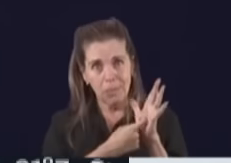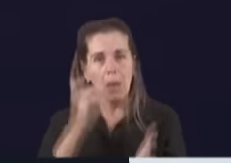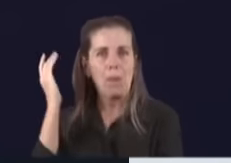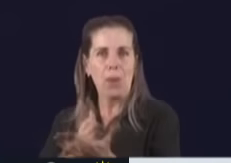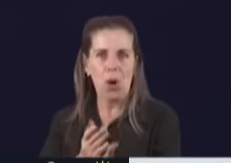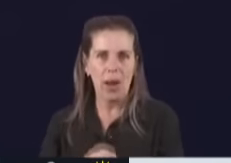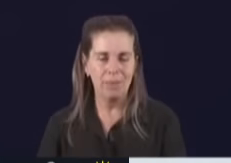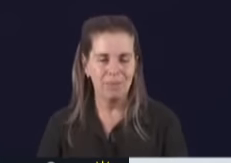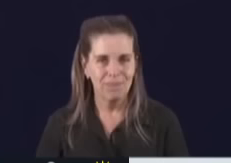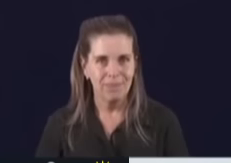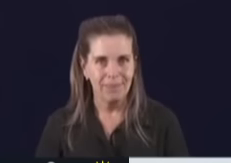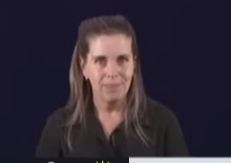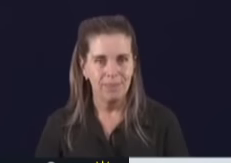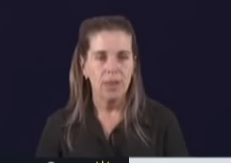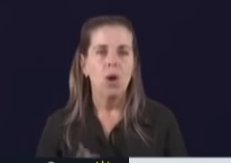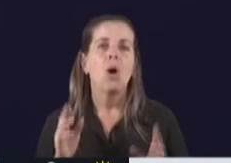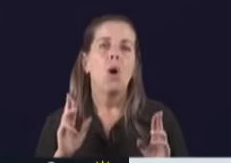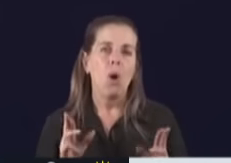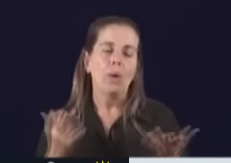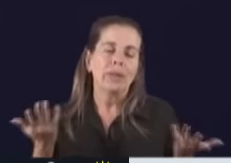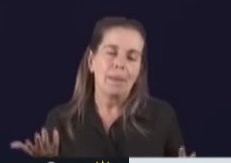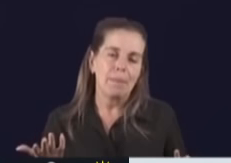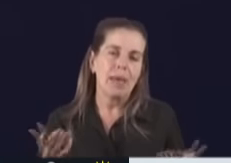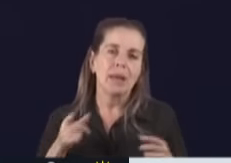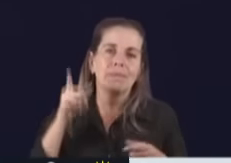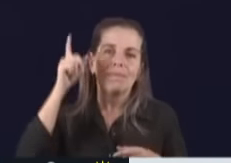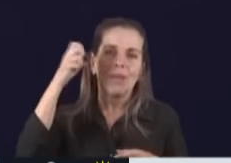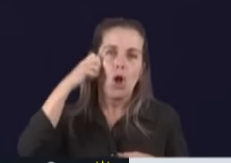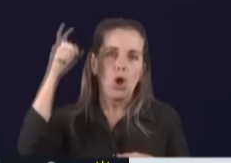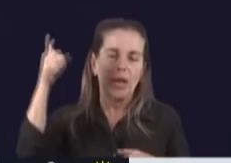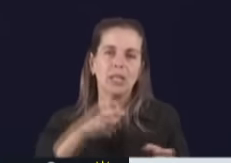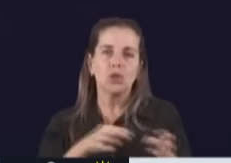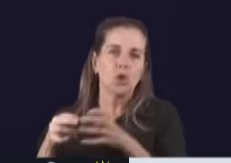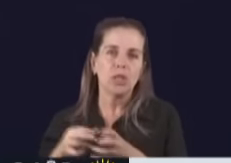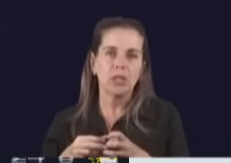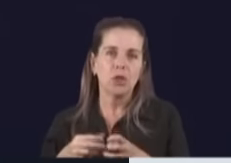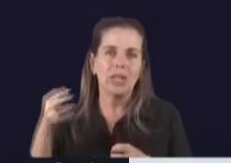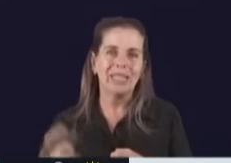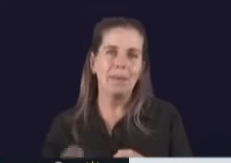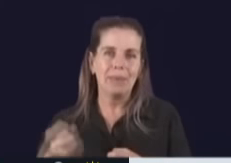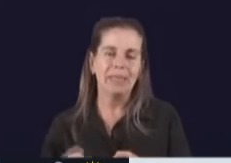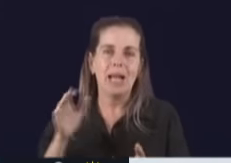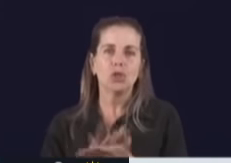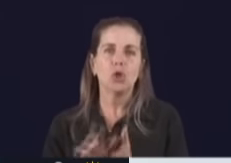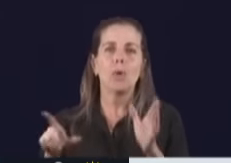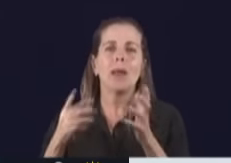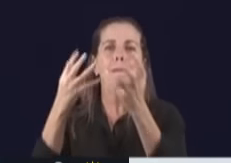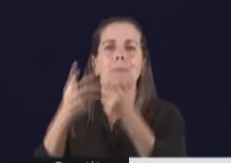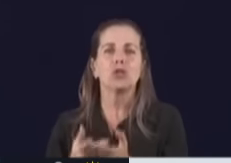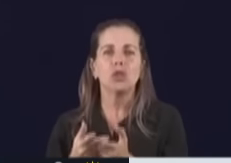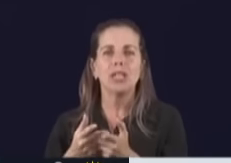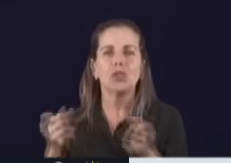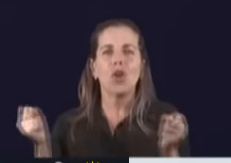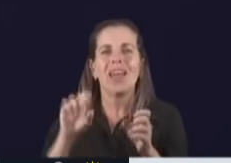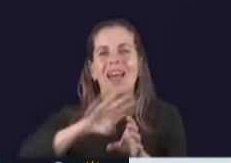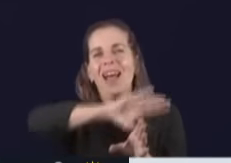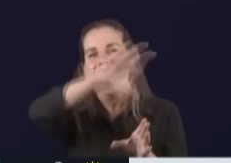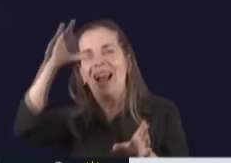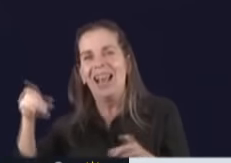por supuesto, dentro de extraordinarias también la modificación de la ley de glaciares, ¿no? Desde el 31 de